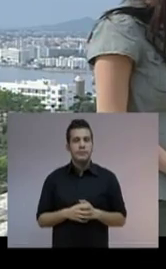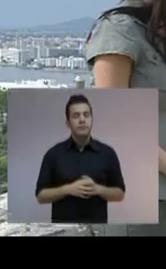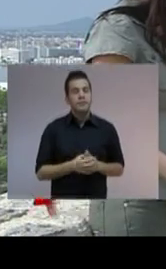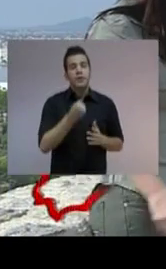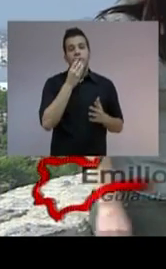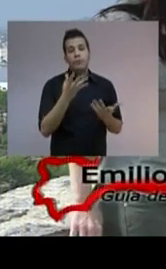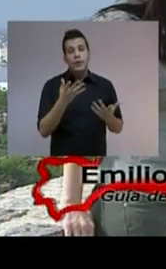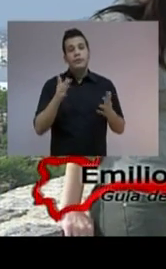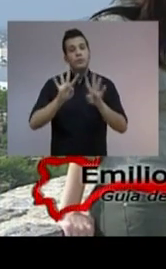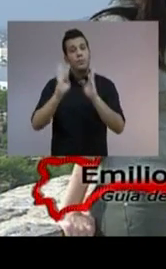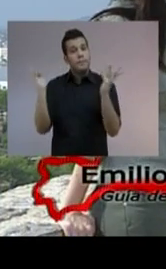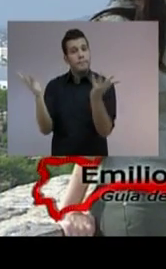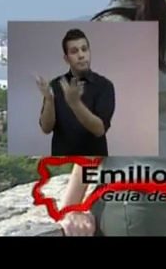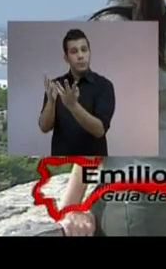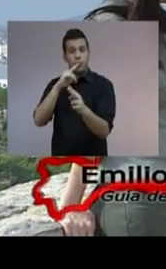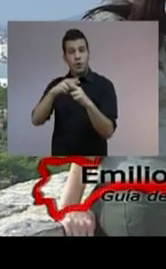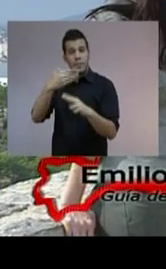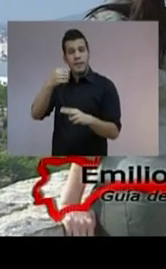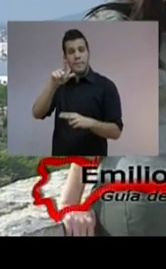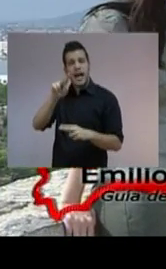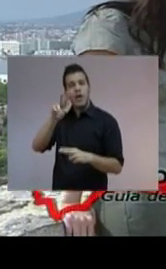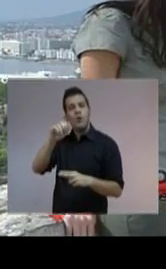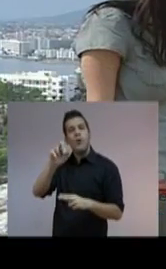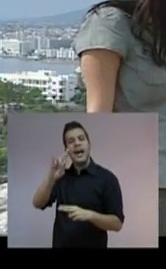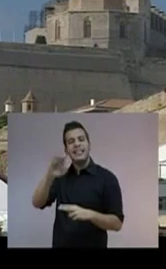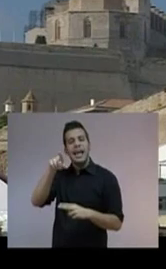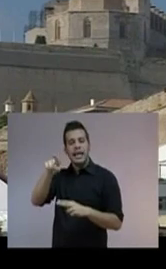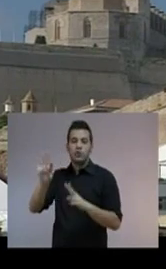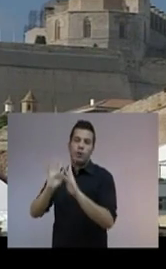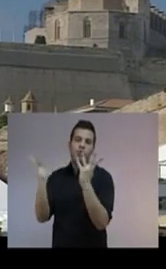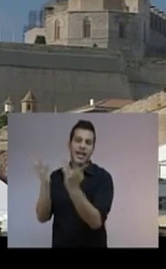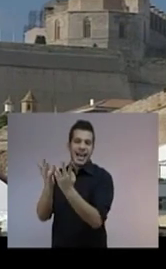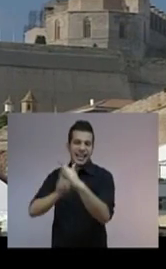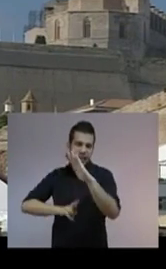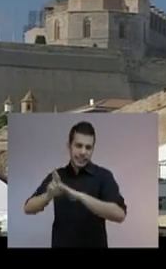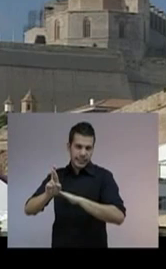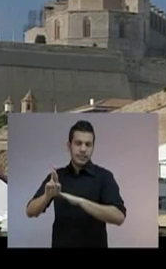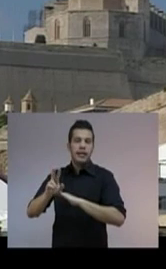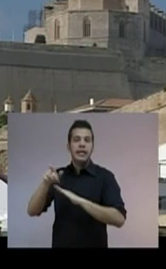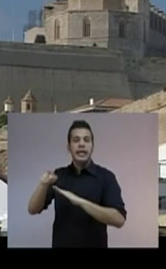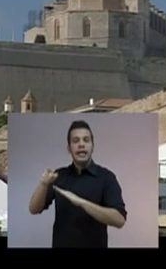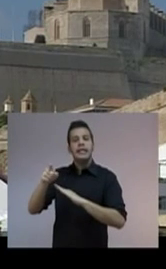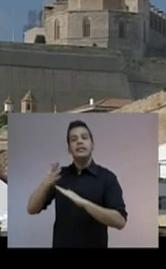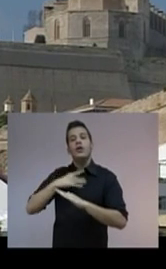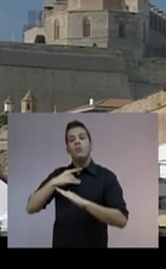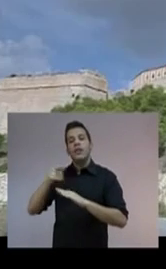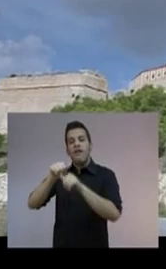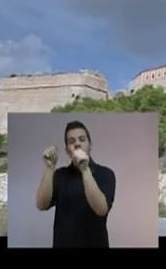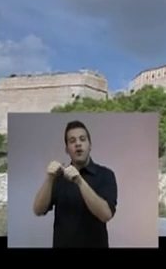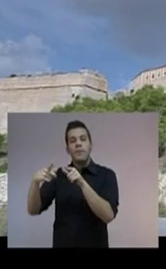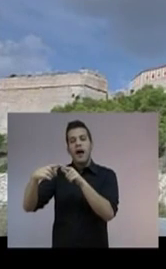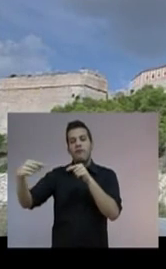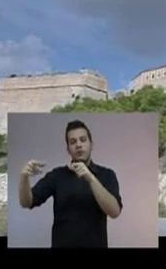Bueno, un baluarte forma parte de la muralla renacentista, ¿no? En este caso, este baluarte tiene forma de punta de flecha, son